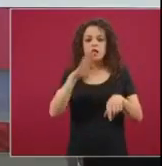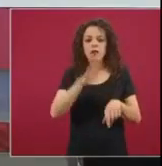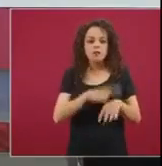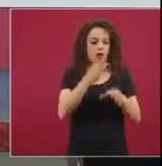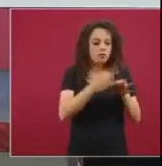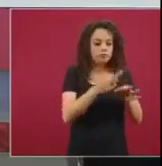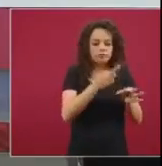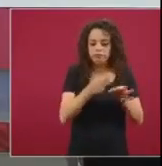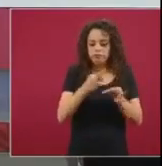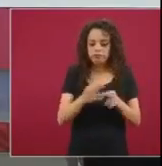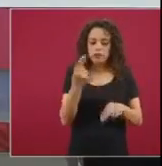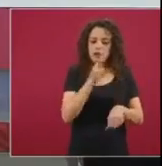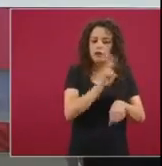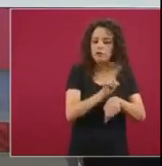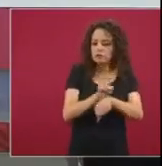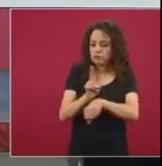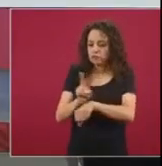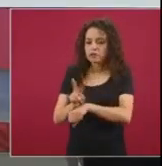favor.